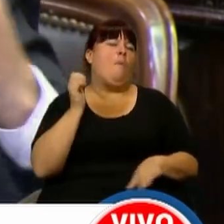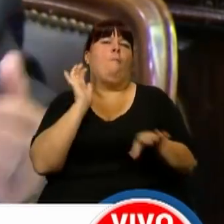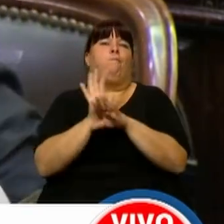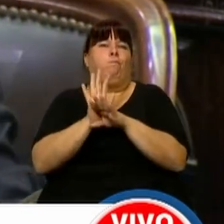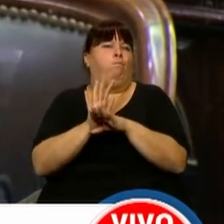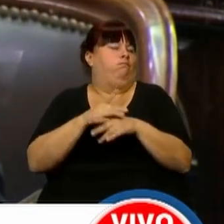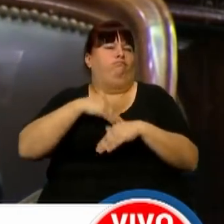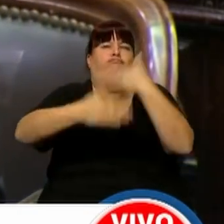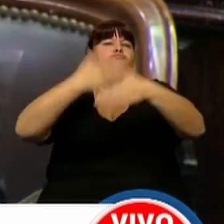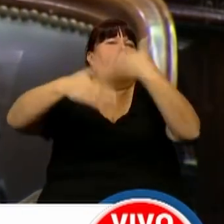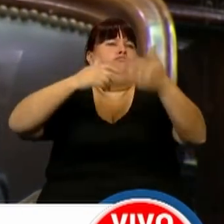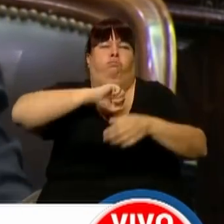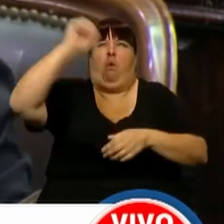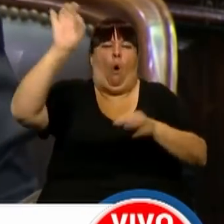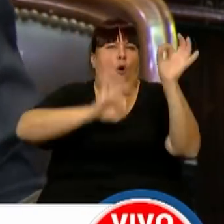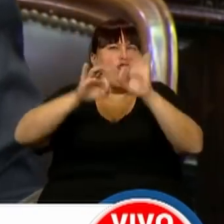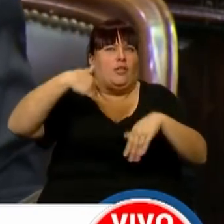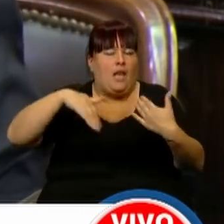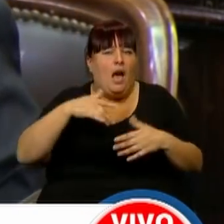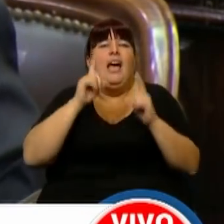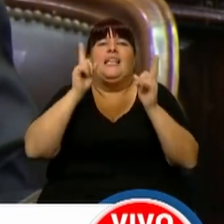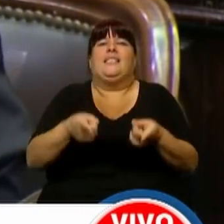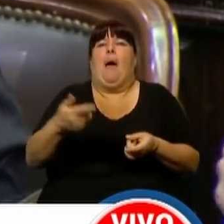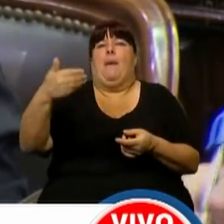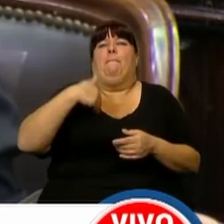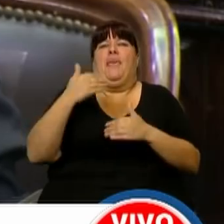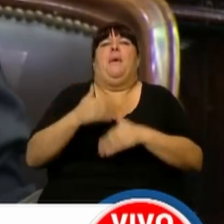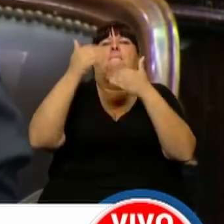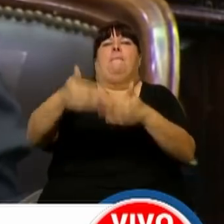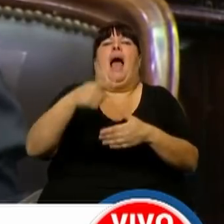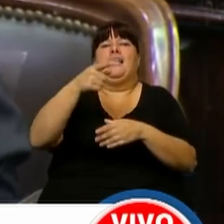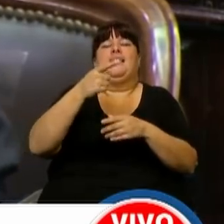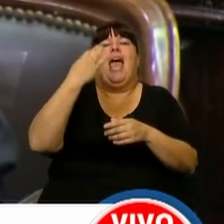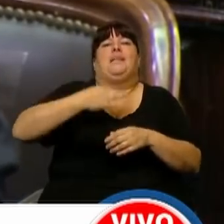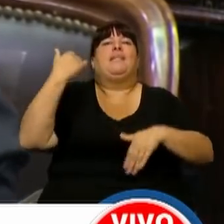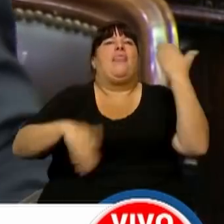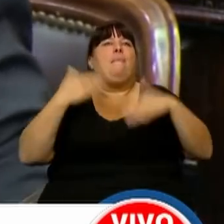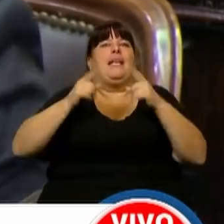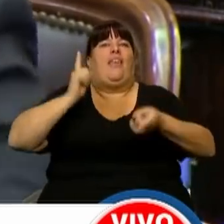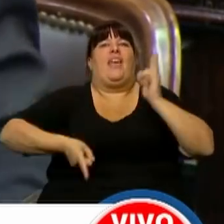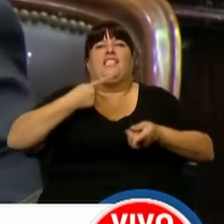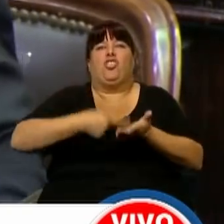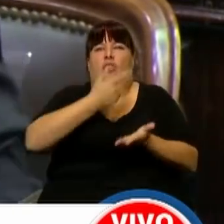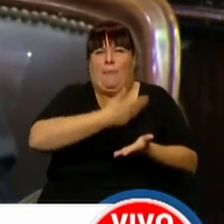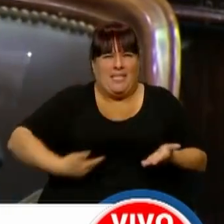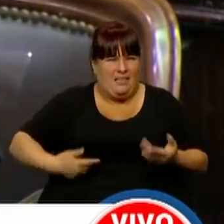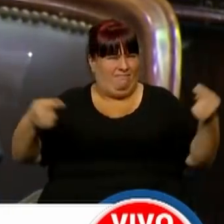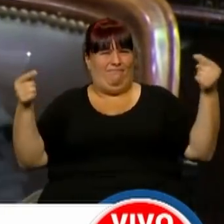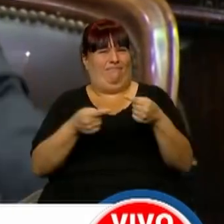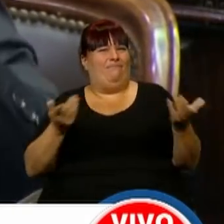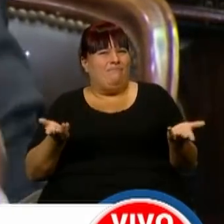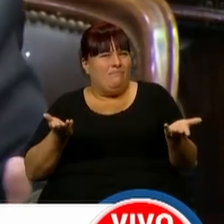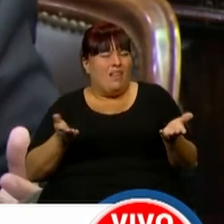prácticamente vuela a tasas chinas y al mismo tiempo pidiendo prorrogar facultades extraordinarias de emergencia, lo cual es una absoluta